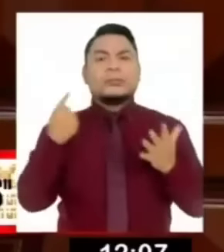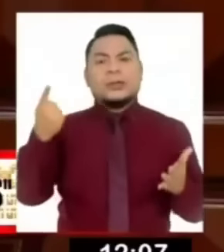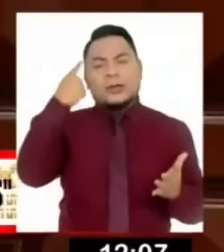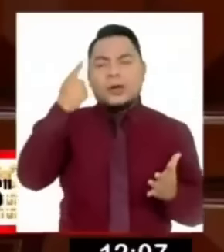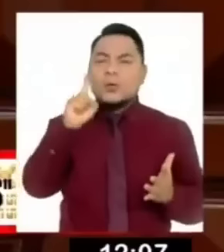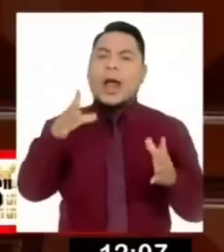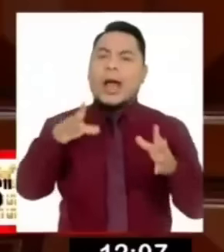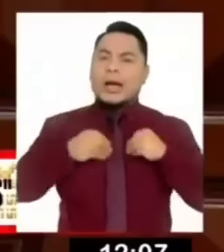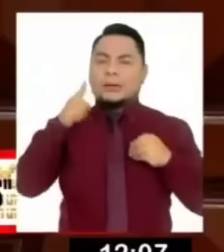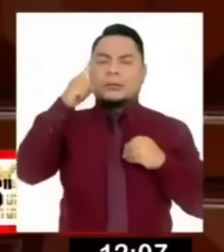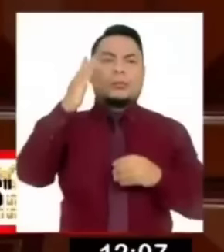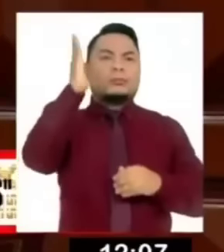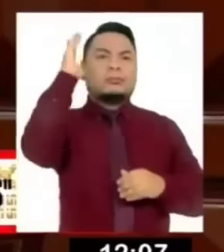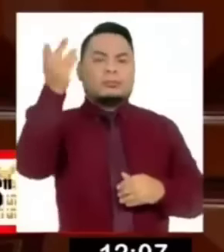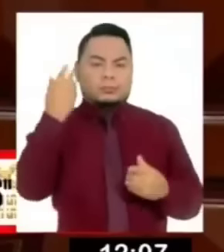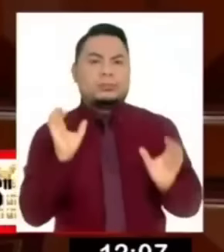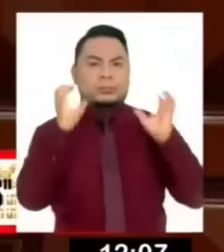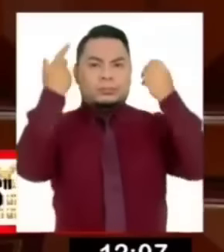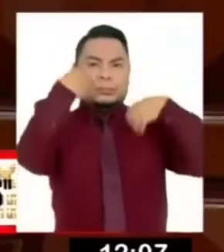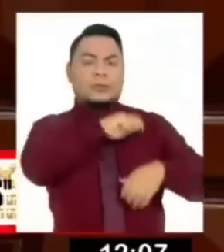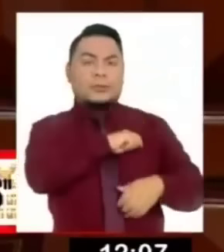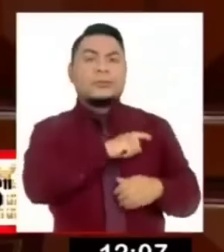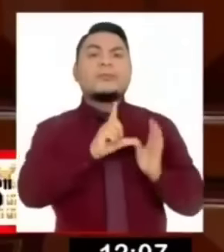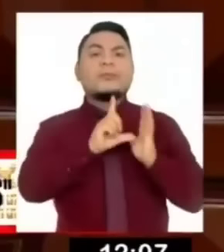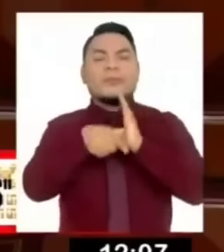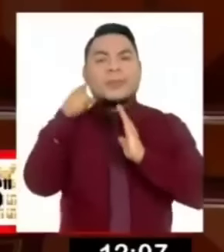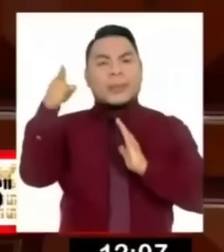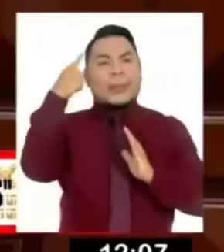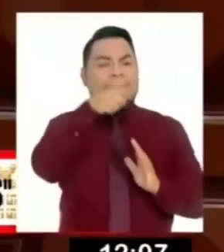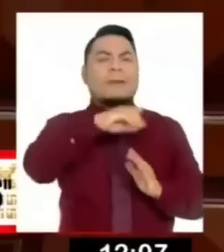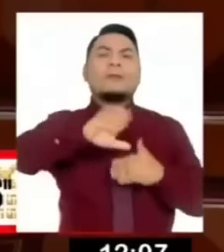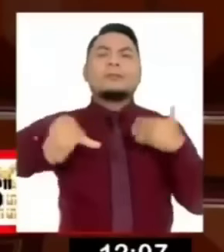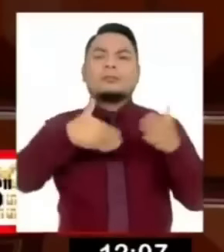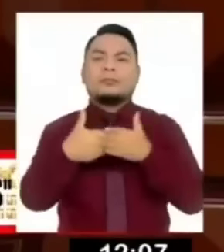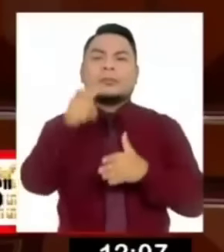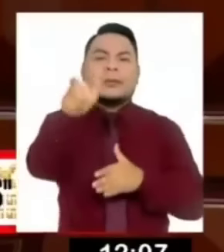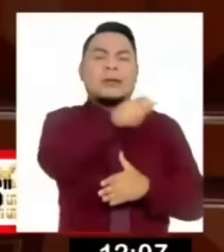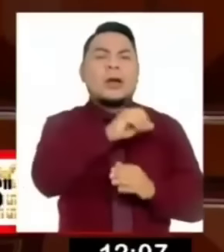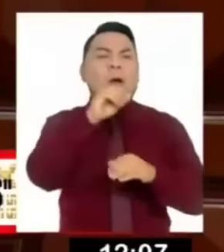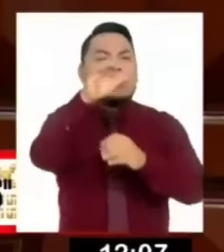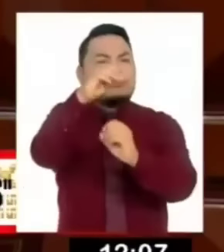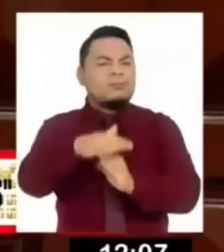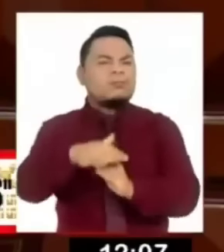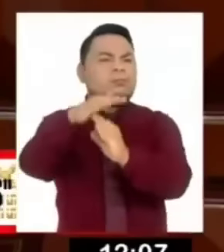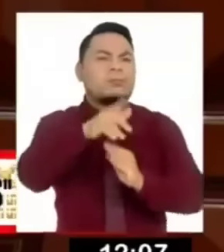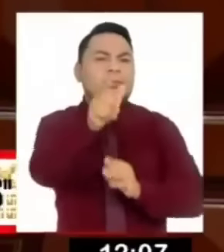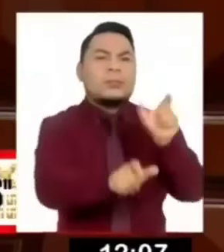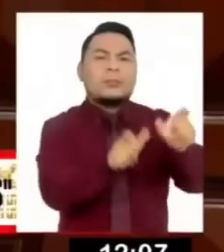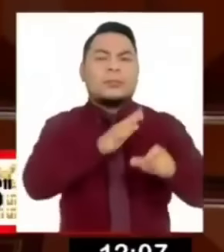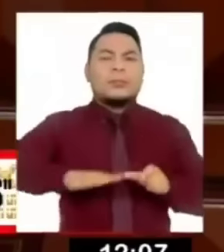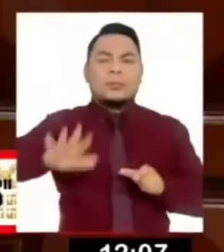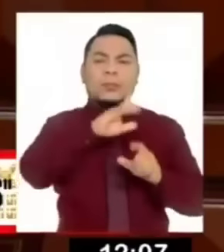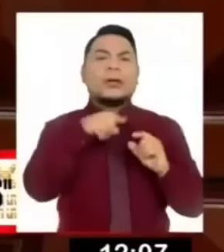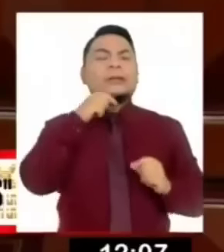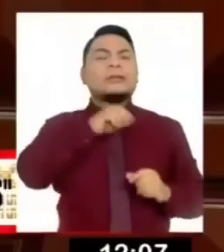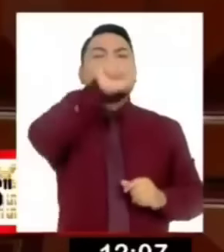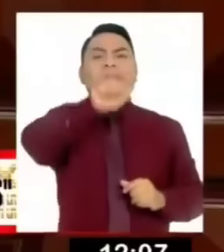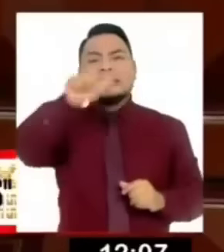virreinato, acabó con las élites andinas y subordinó aún más a la mayoría de los habitantes